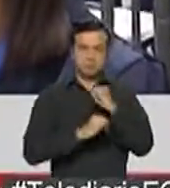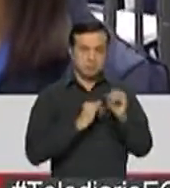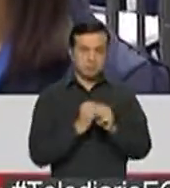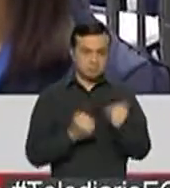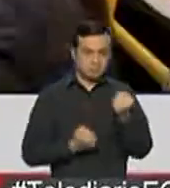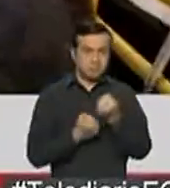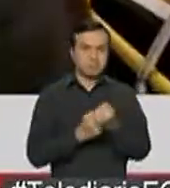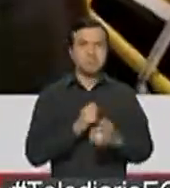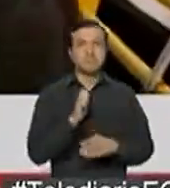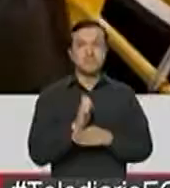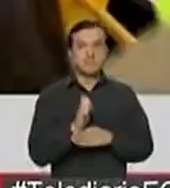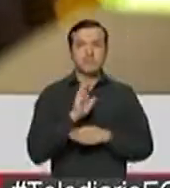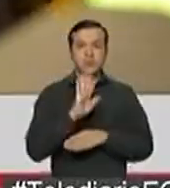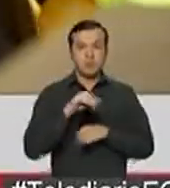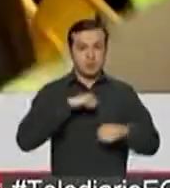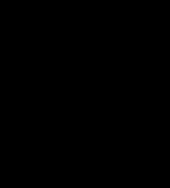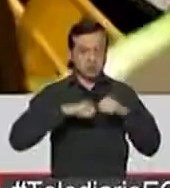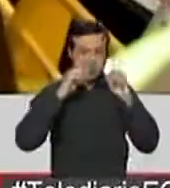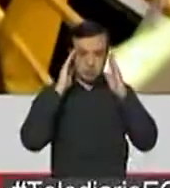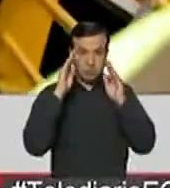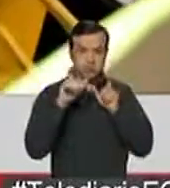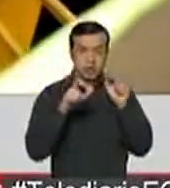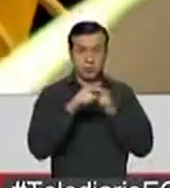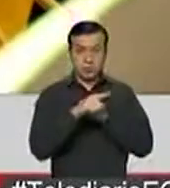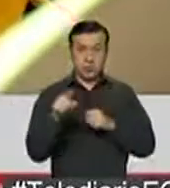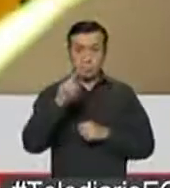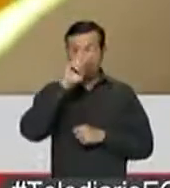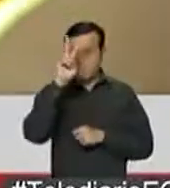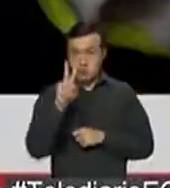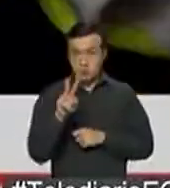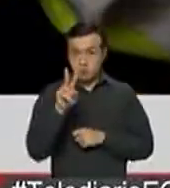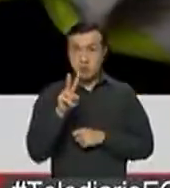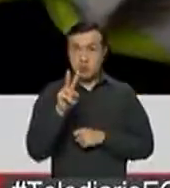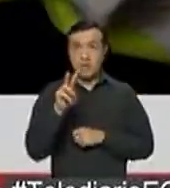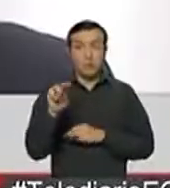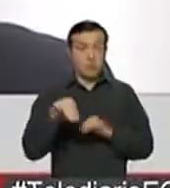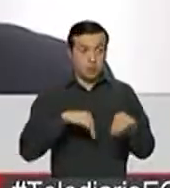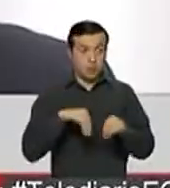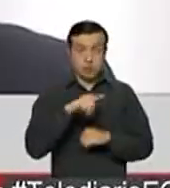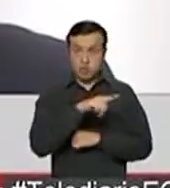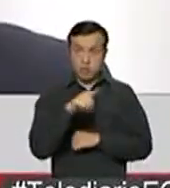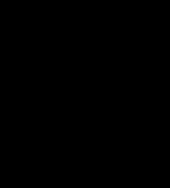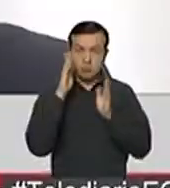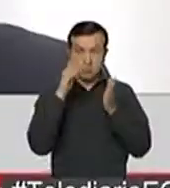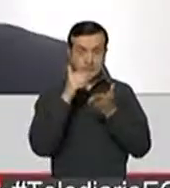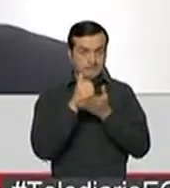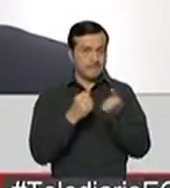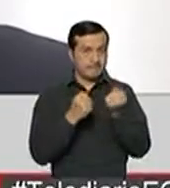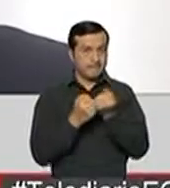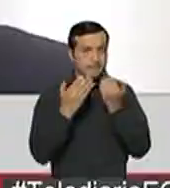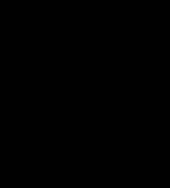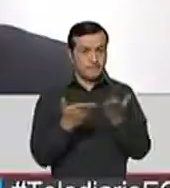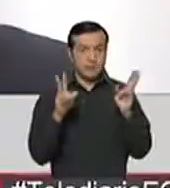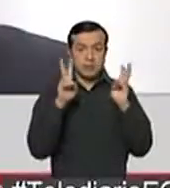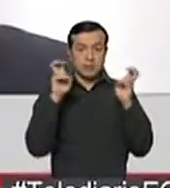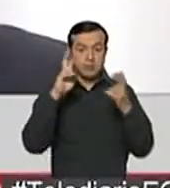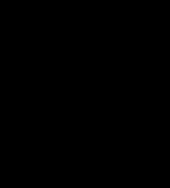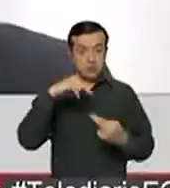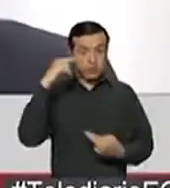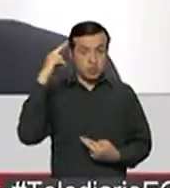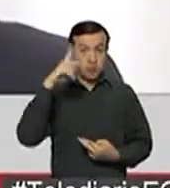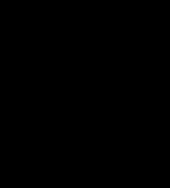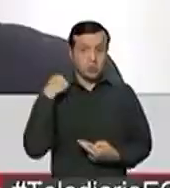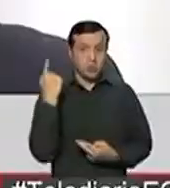a Ecuador en su gestión de atender a ciudadanos venezolanos en condición de movilidad. En el plano regional, porque